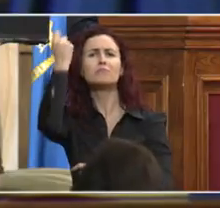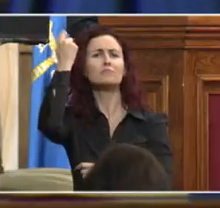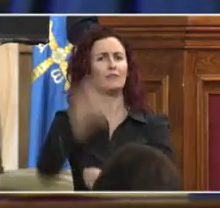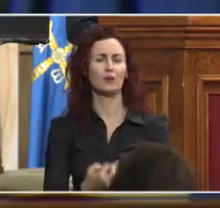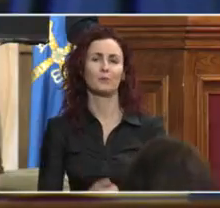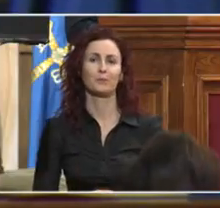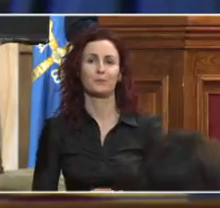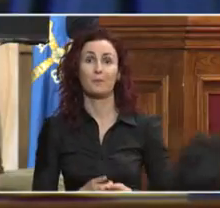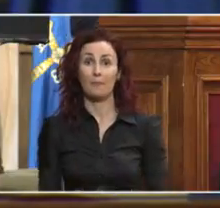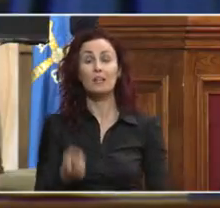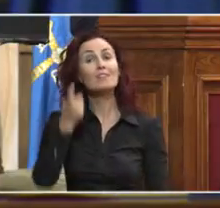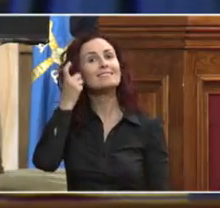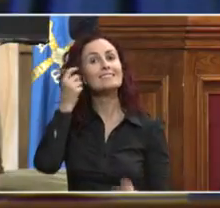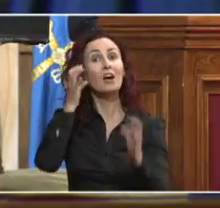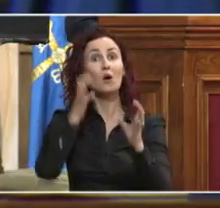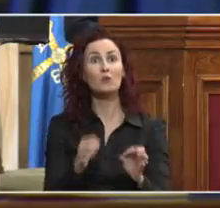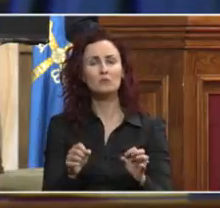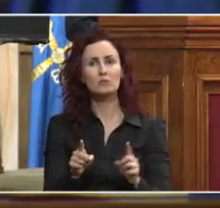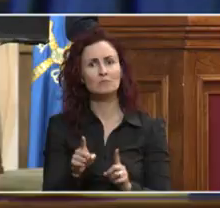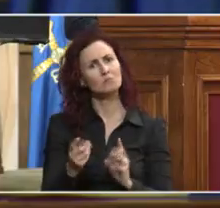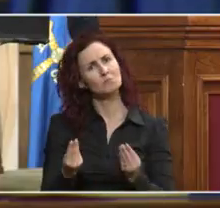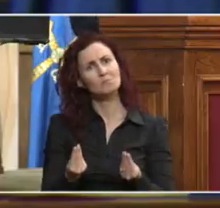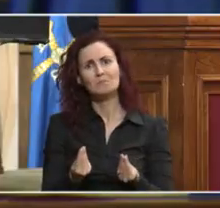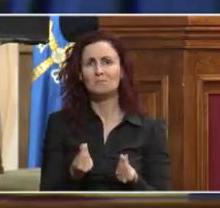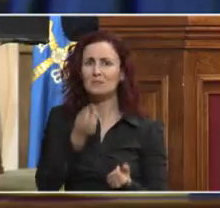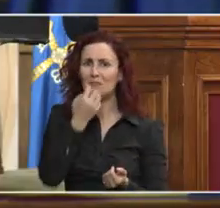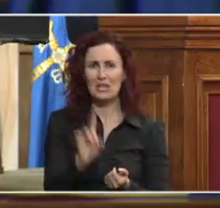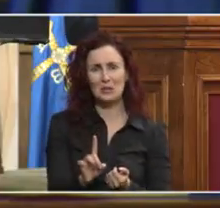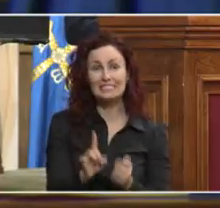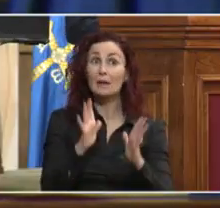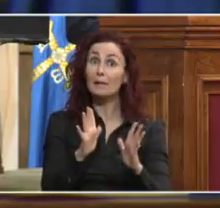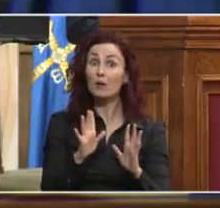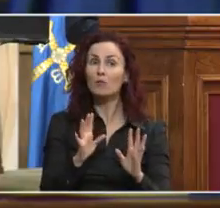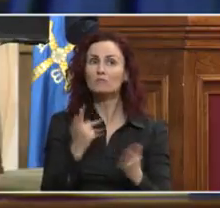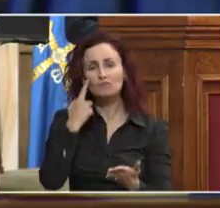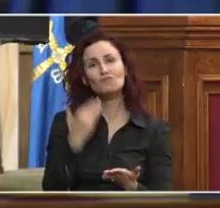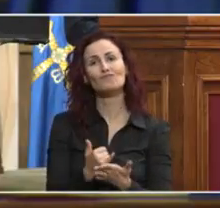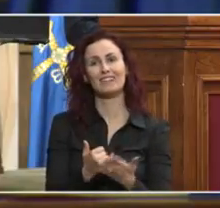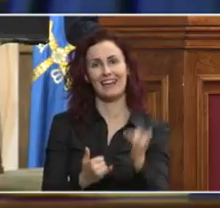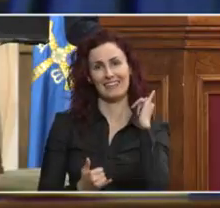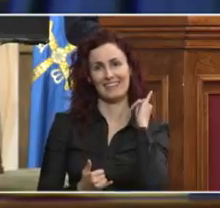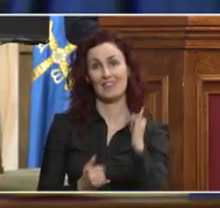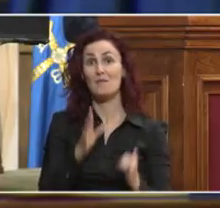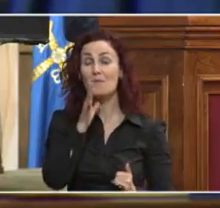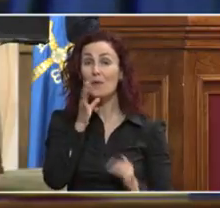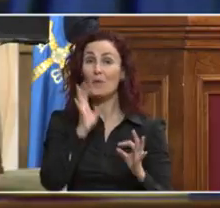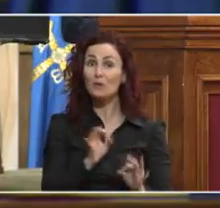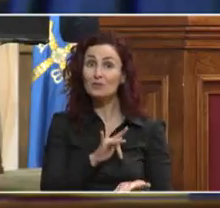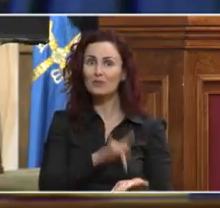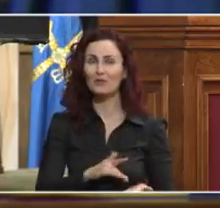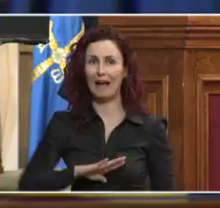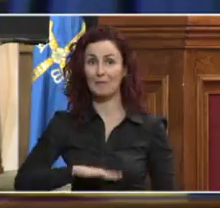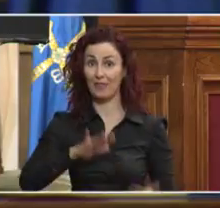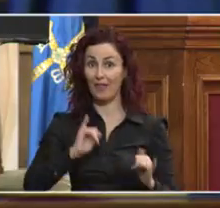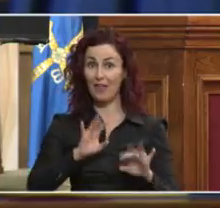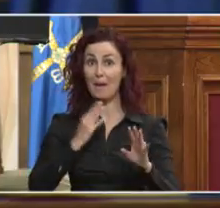asegurado. Sé que cometía un delito, pero tengo pruebas de mi redención, porque en cuanto pude, en